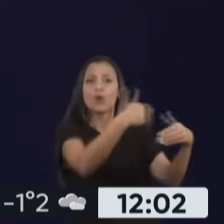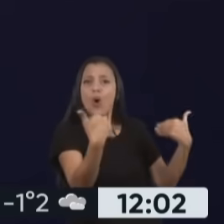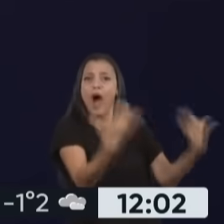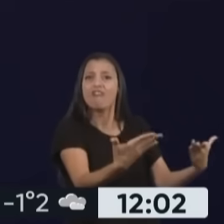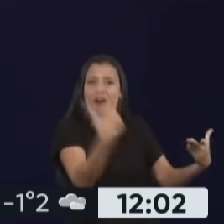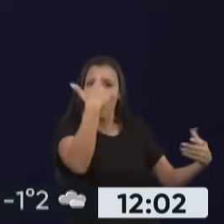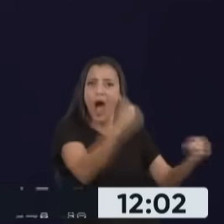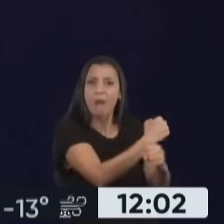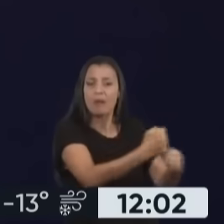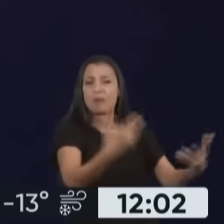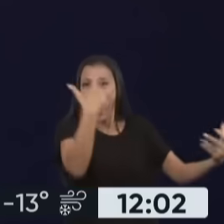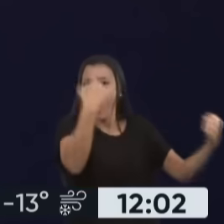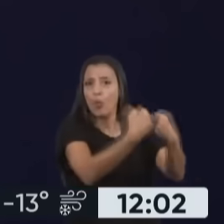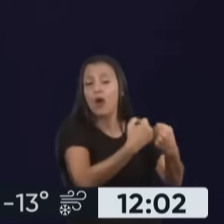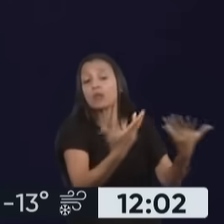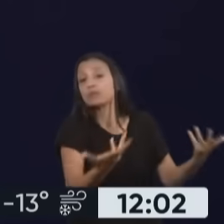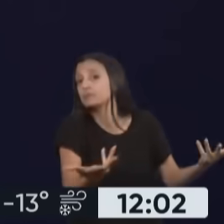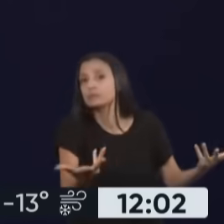por supuesto que